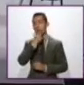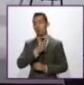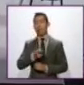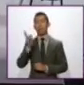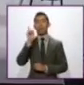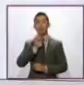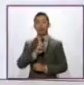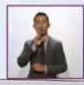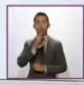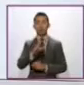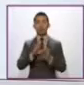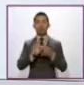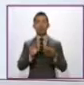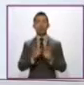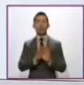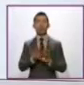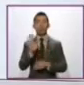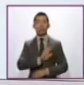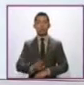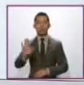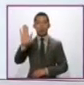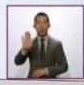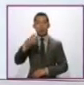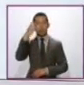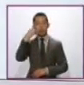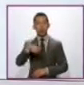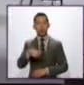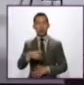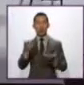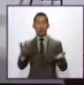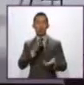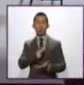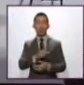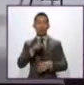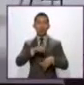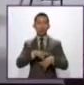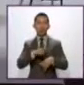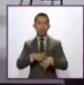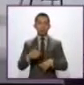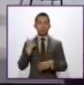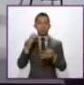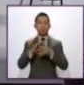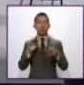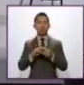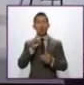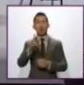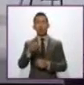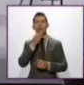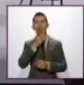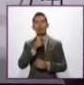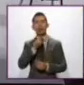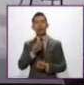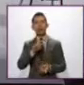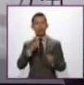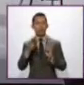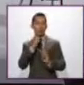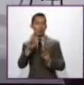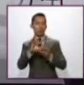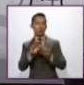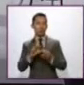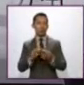interesadas, levanten, por favor, su mano para hacer uso de ese tiempo, un minuto en contrarréplica.